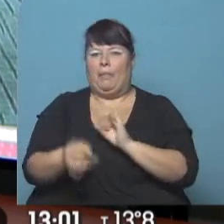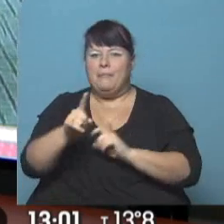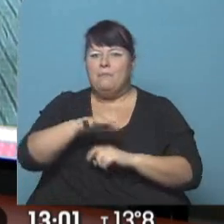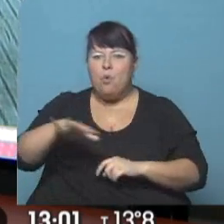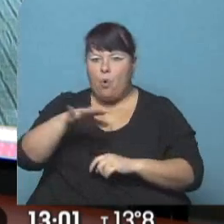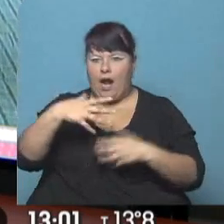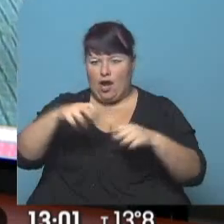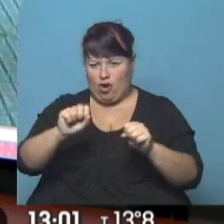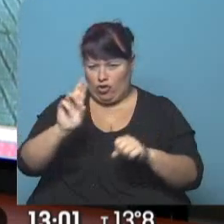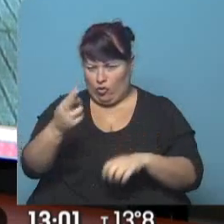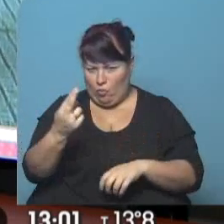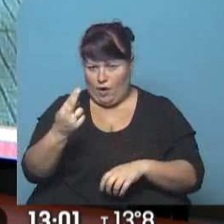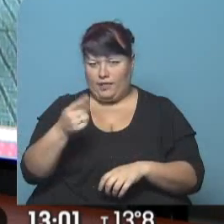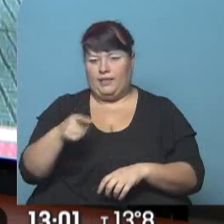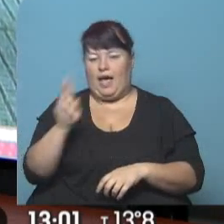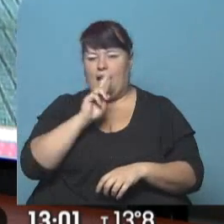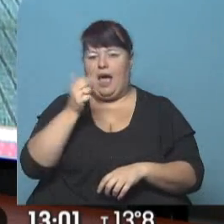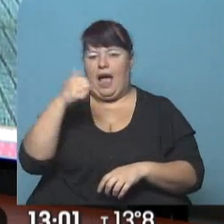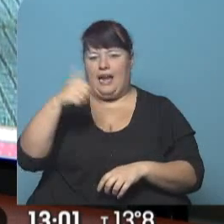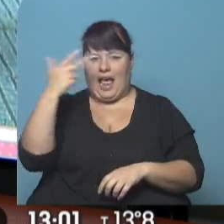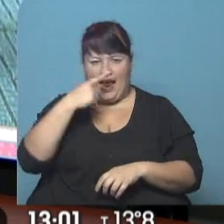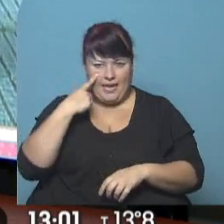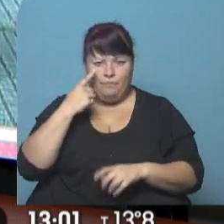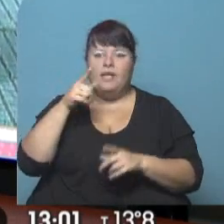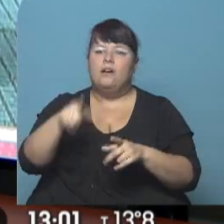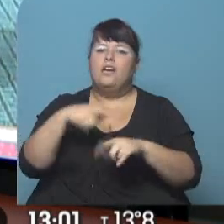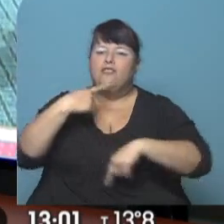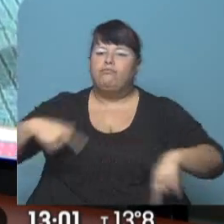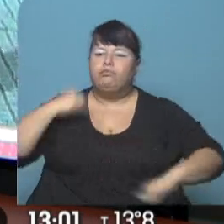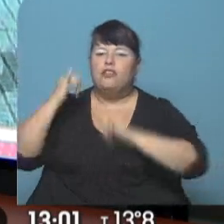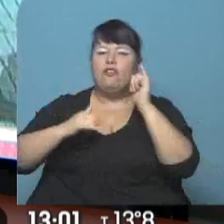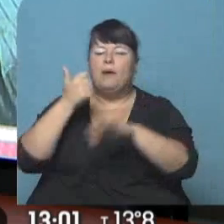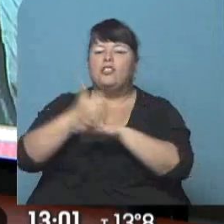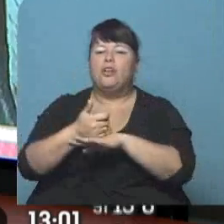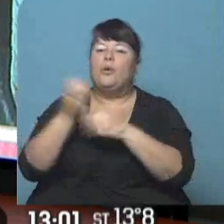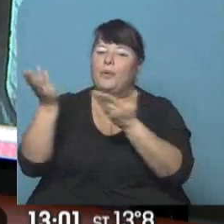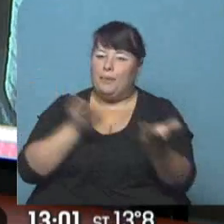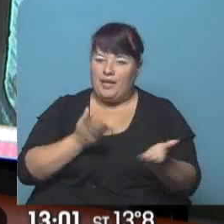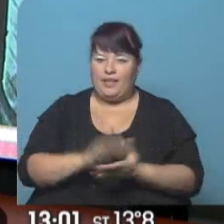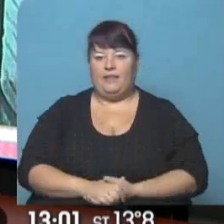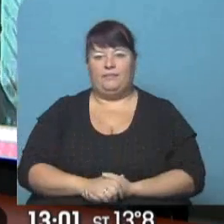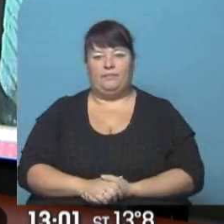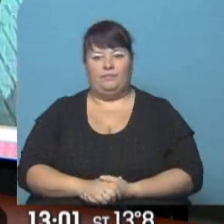donde fue hallado el cuerpo de ana y leila está con toda la información desde el lugar bienvenida